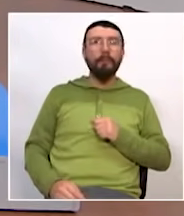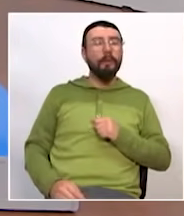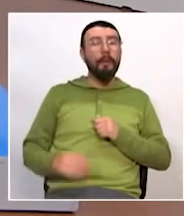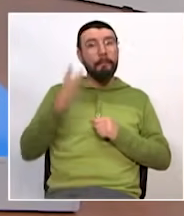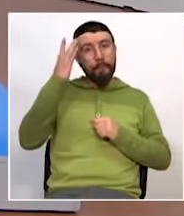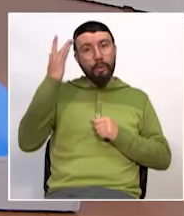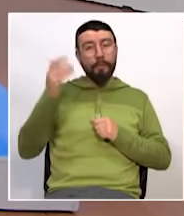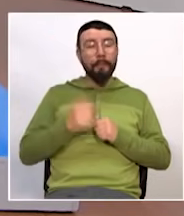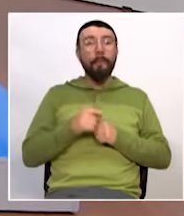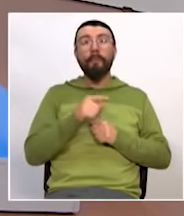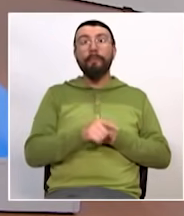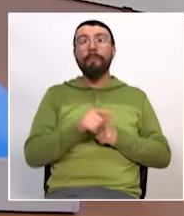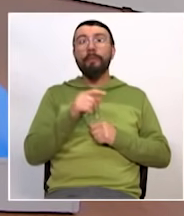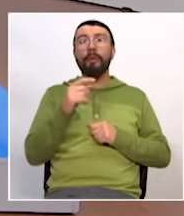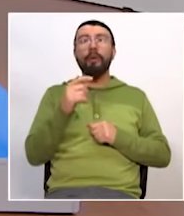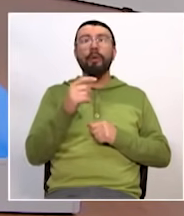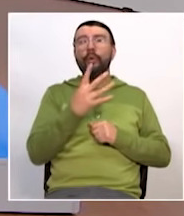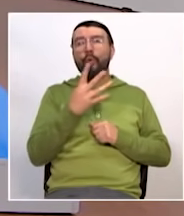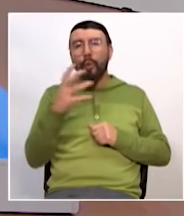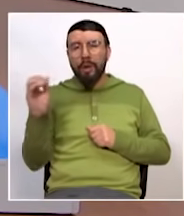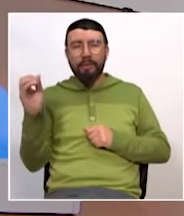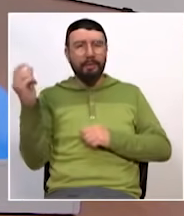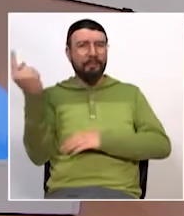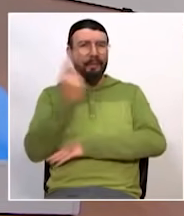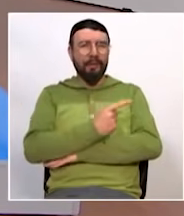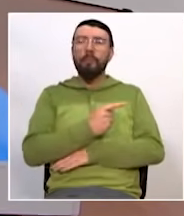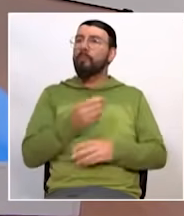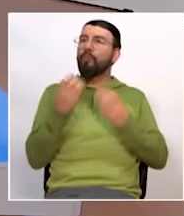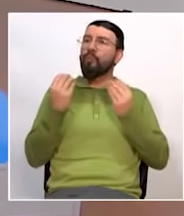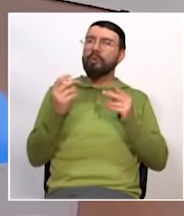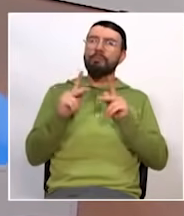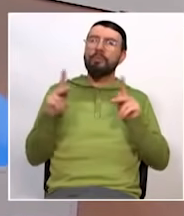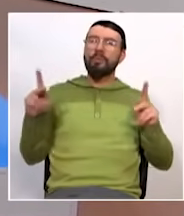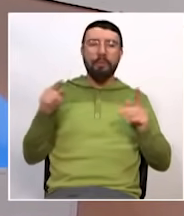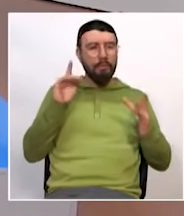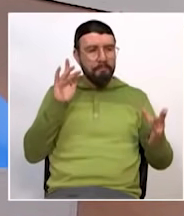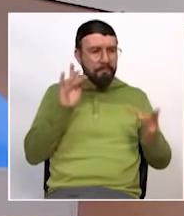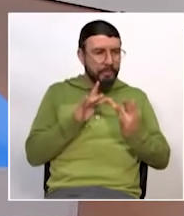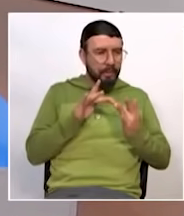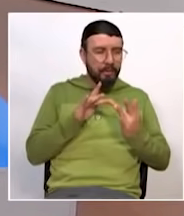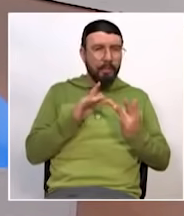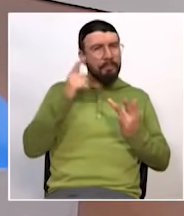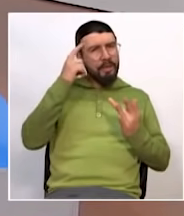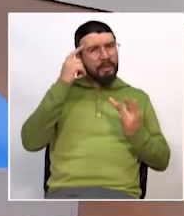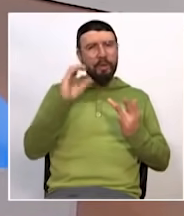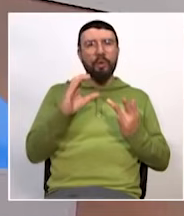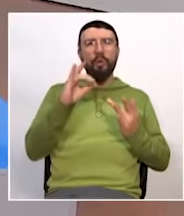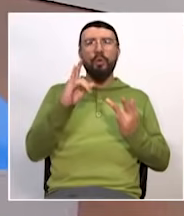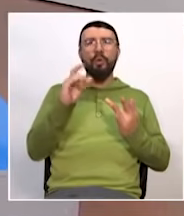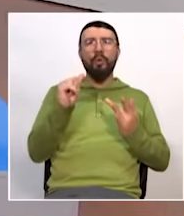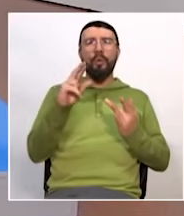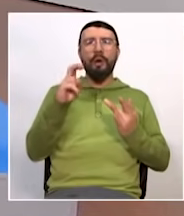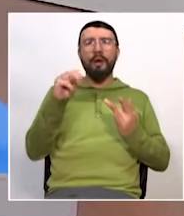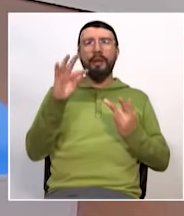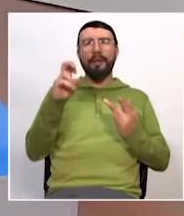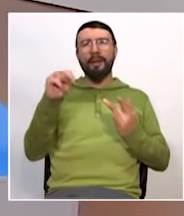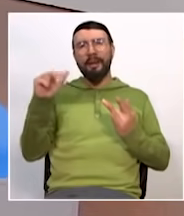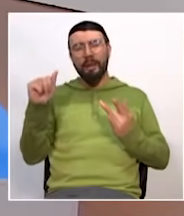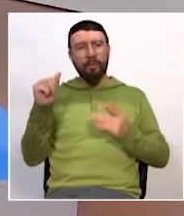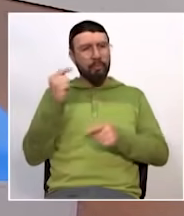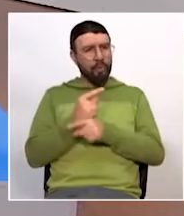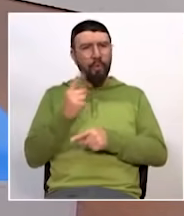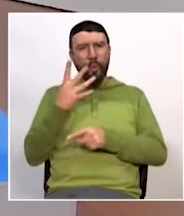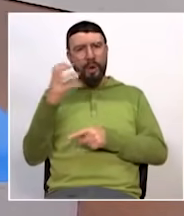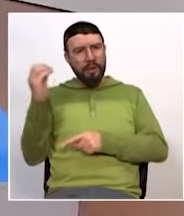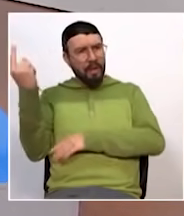cuarentena que llamamos 40 la mayor parte de las personas lo asocian con 40 a 40 días no la cuarentena científicamente